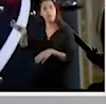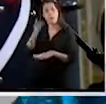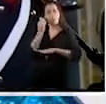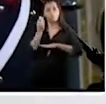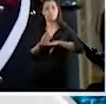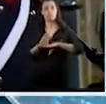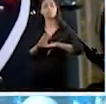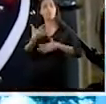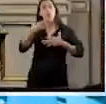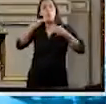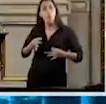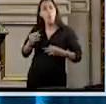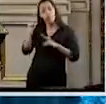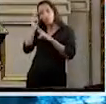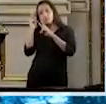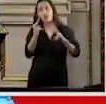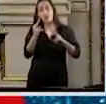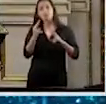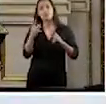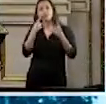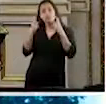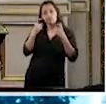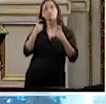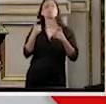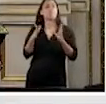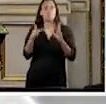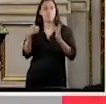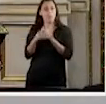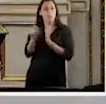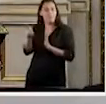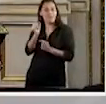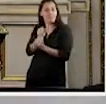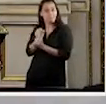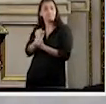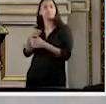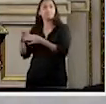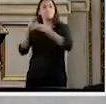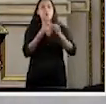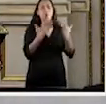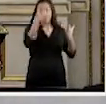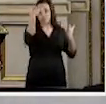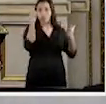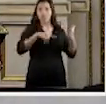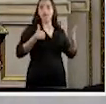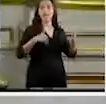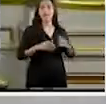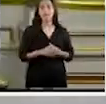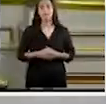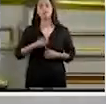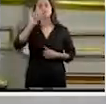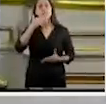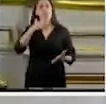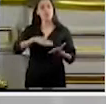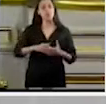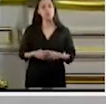país y la verdad que es muy difícil pero no quiero hacer cuestiones con respecto a la